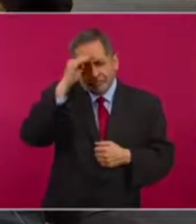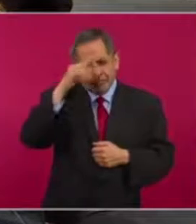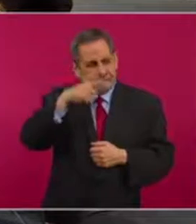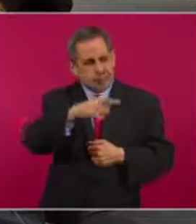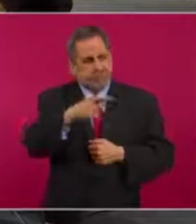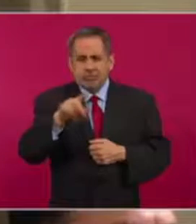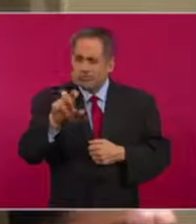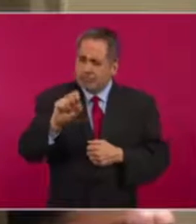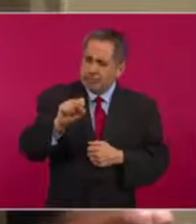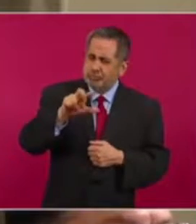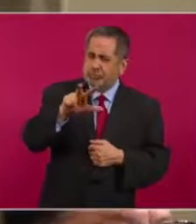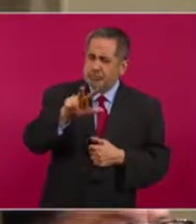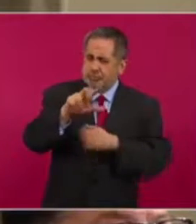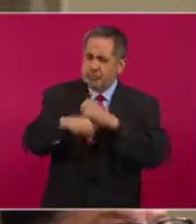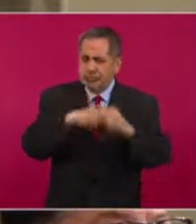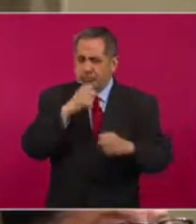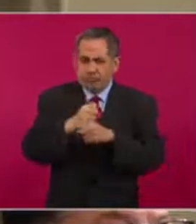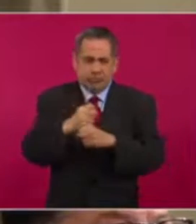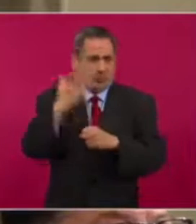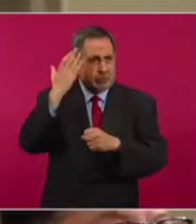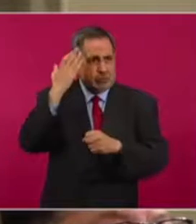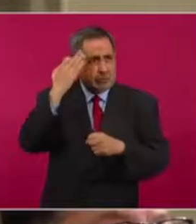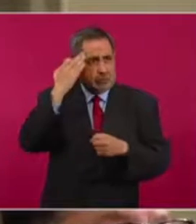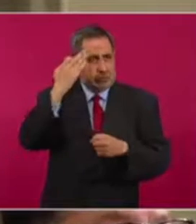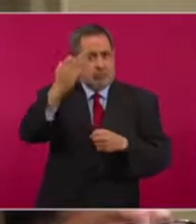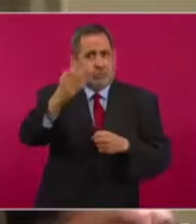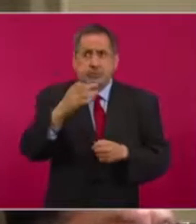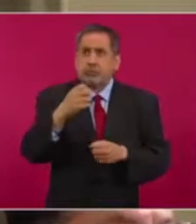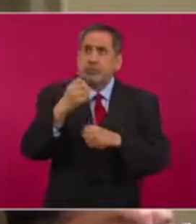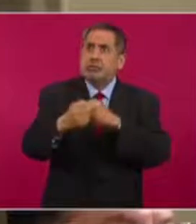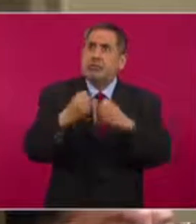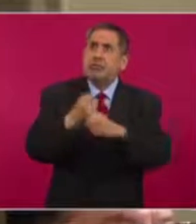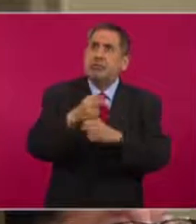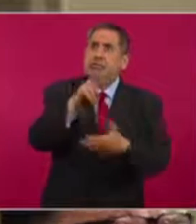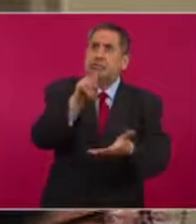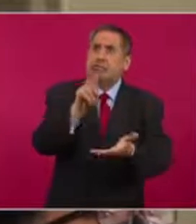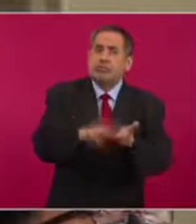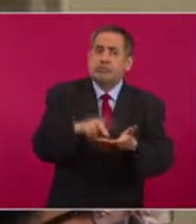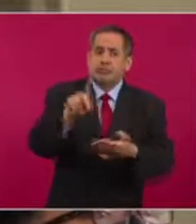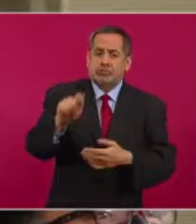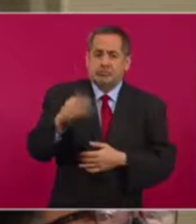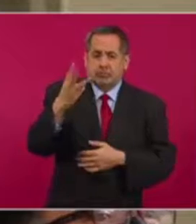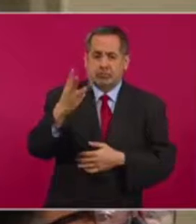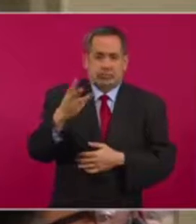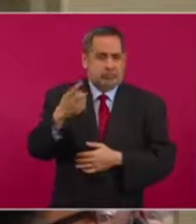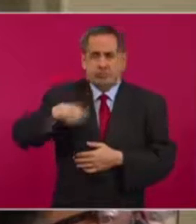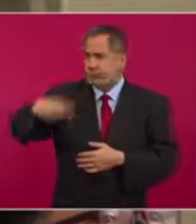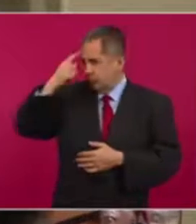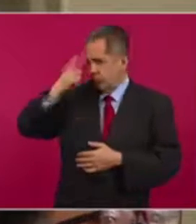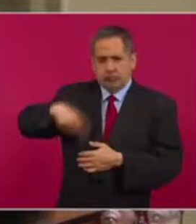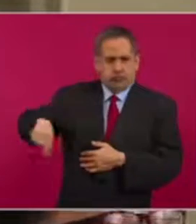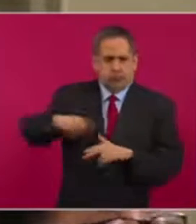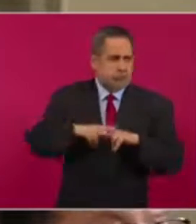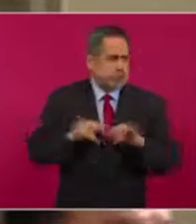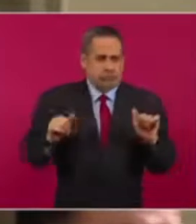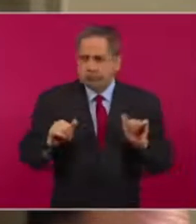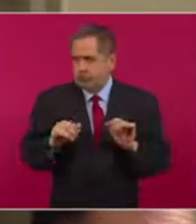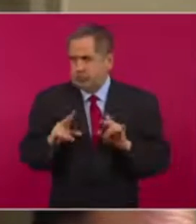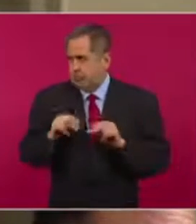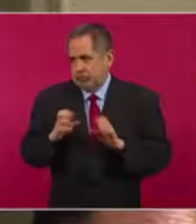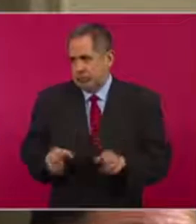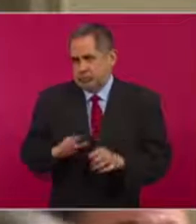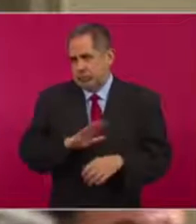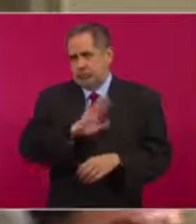esos 68 años? Es hasta el 2073. Yo creo que no vamos a estar casi ninguno de